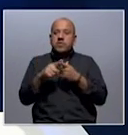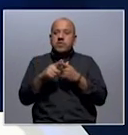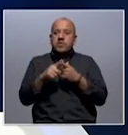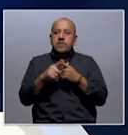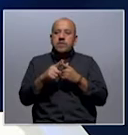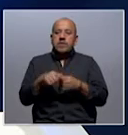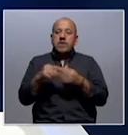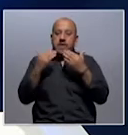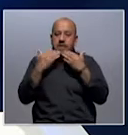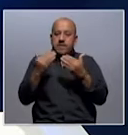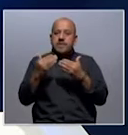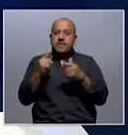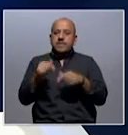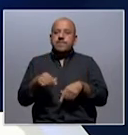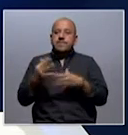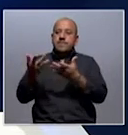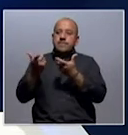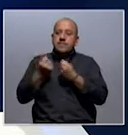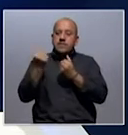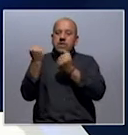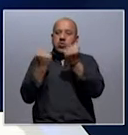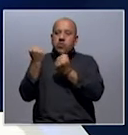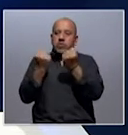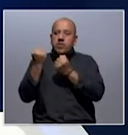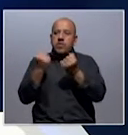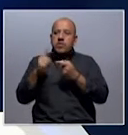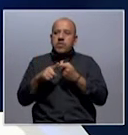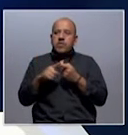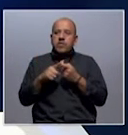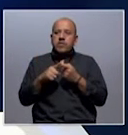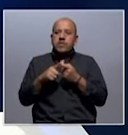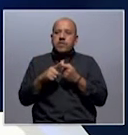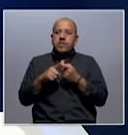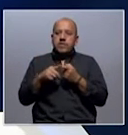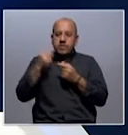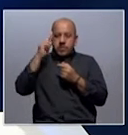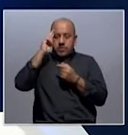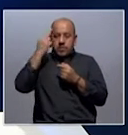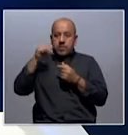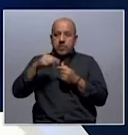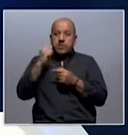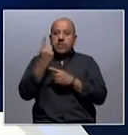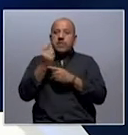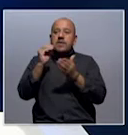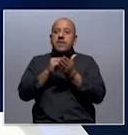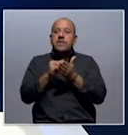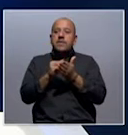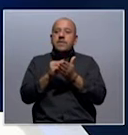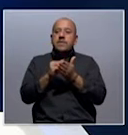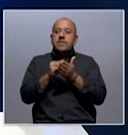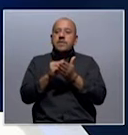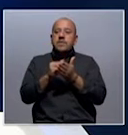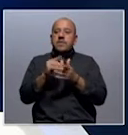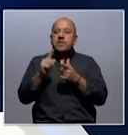pudiendo pasar gracias a un apoyo económico que además también eso es un hito para el uruguay que por primera vez se consigue un